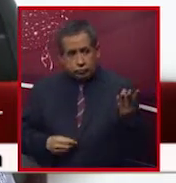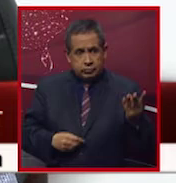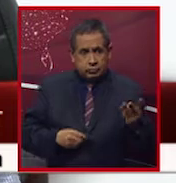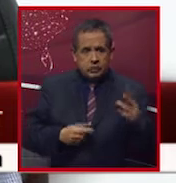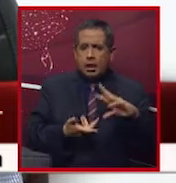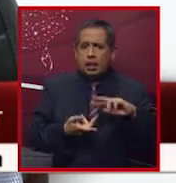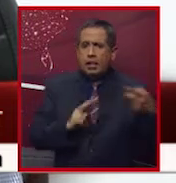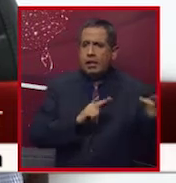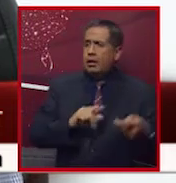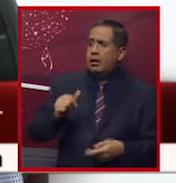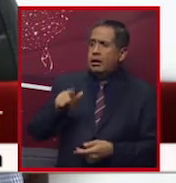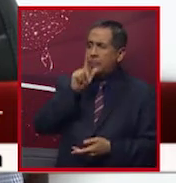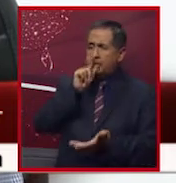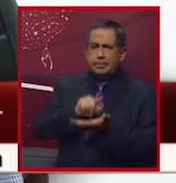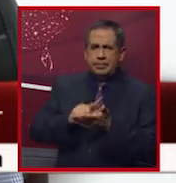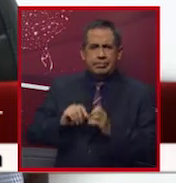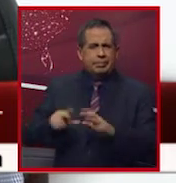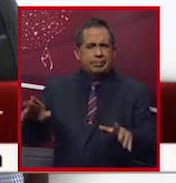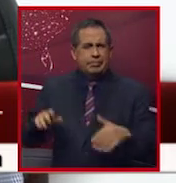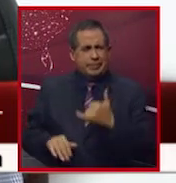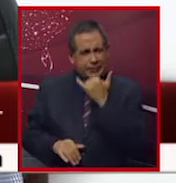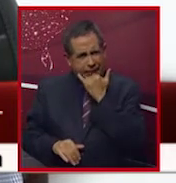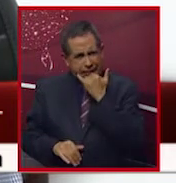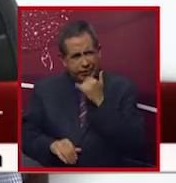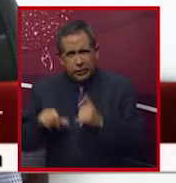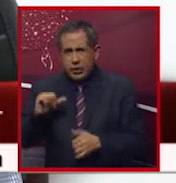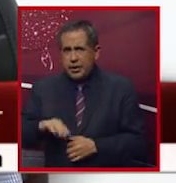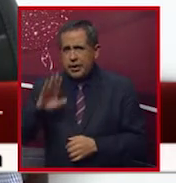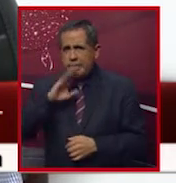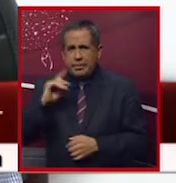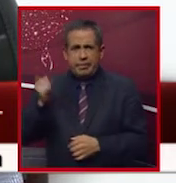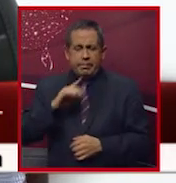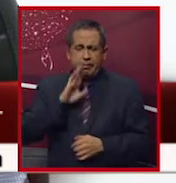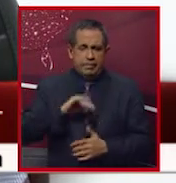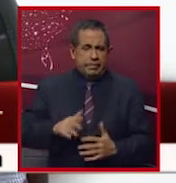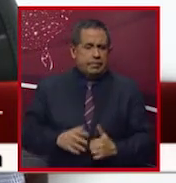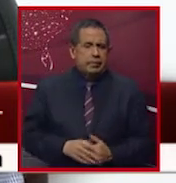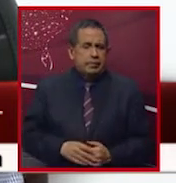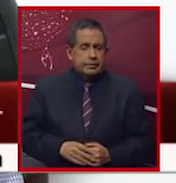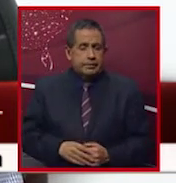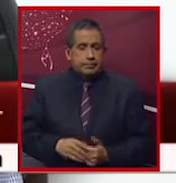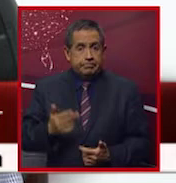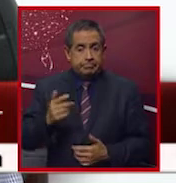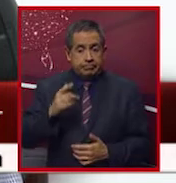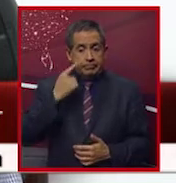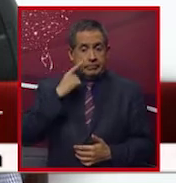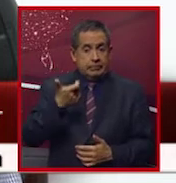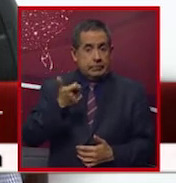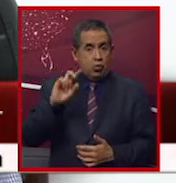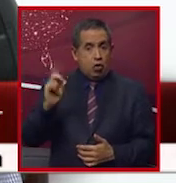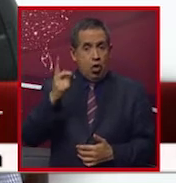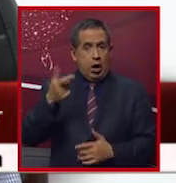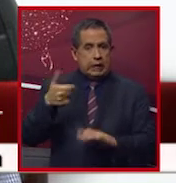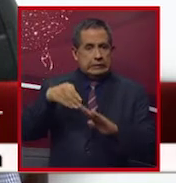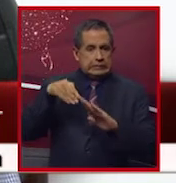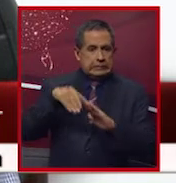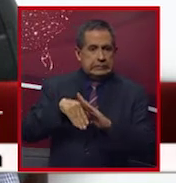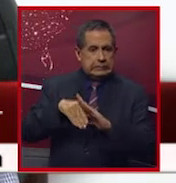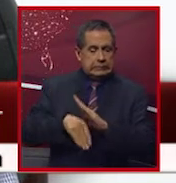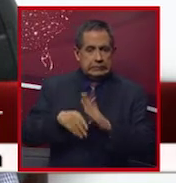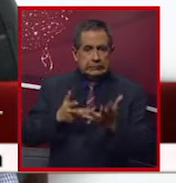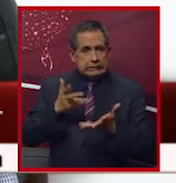Los efectos ya se sintieron el día de hoy. Hay una caída en la bolsa, en las